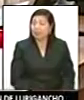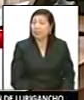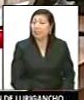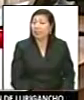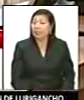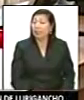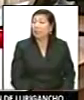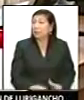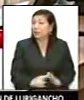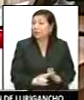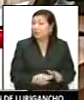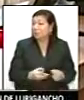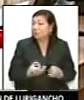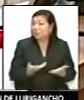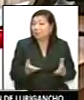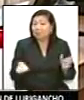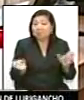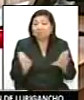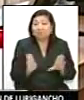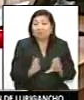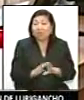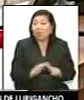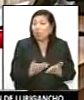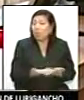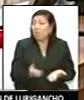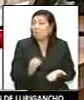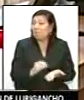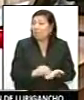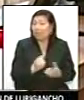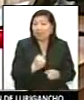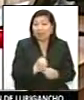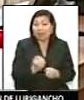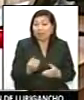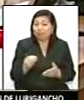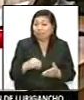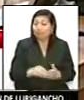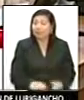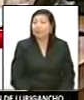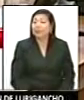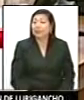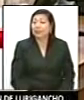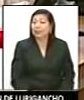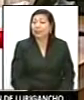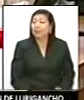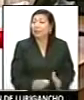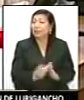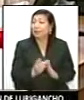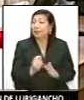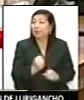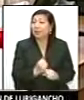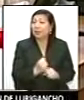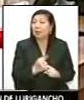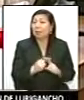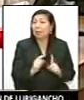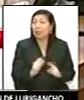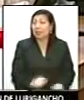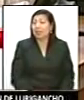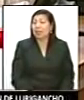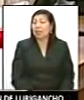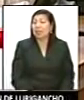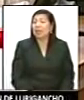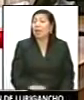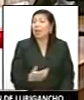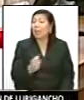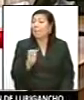sabemos, este régimen es un régimen que está cerrado, es decir, que no hay más trabajadores que se van a incorporar a dicho régimen laboral. Sin embargo,